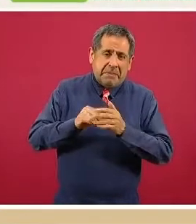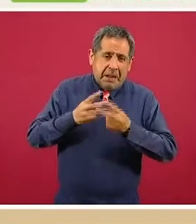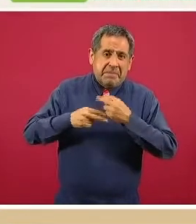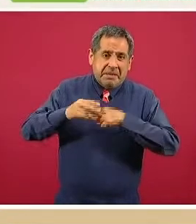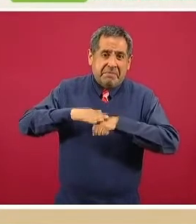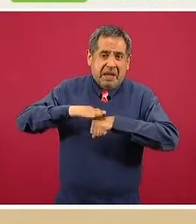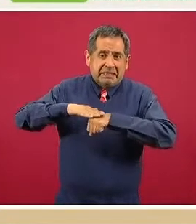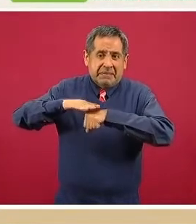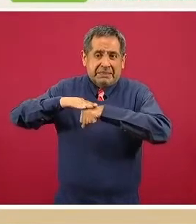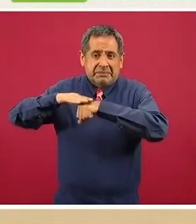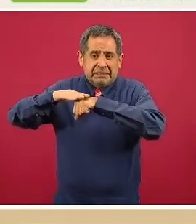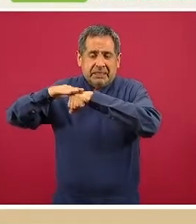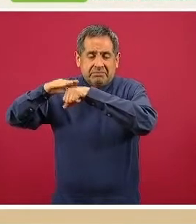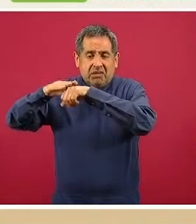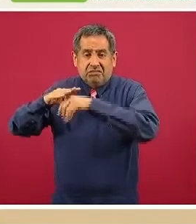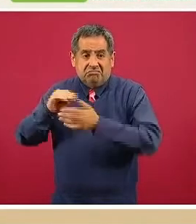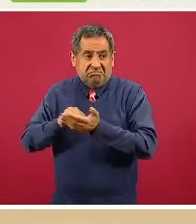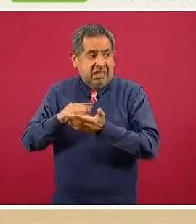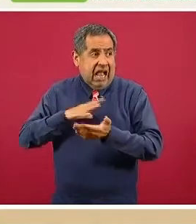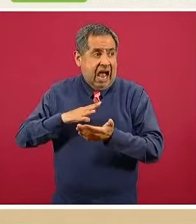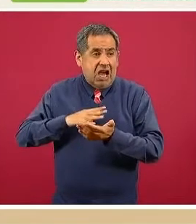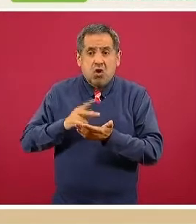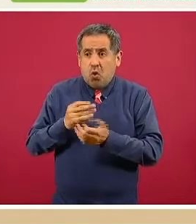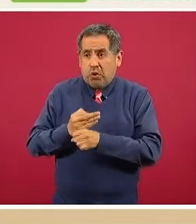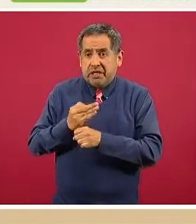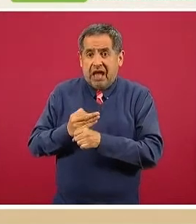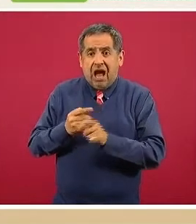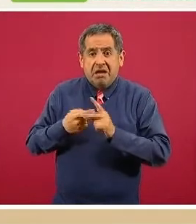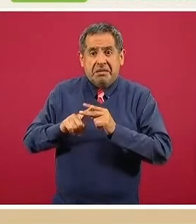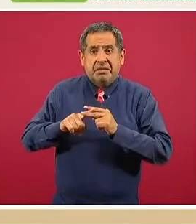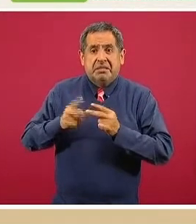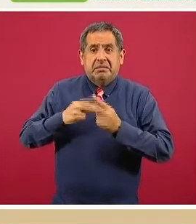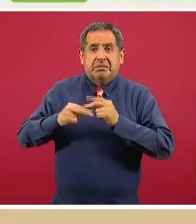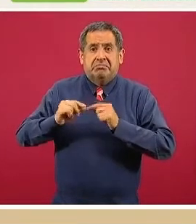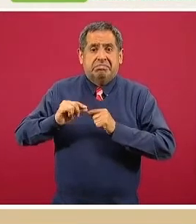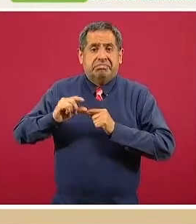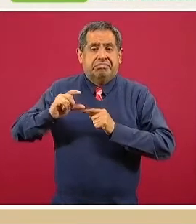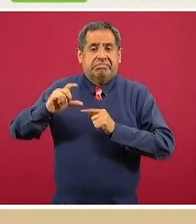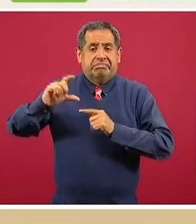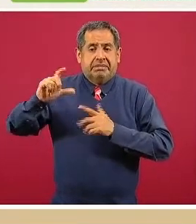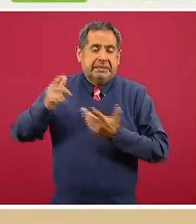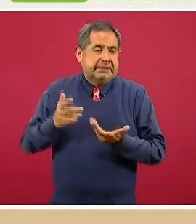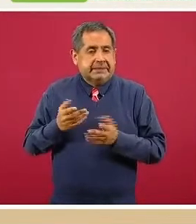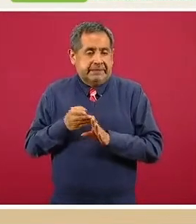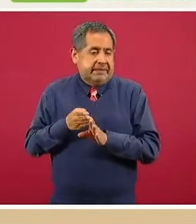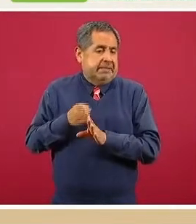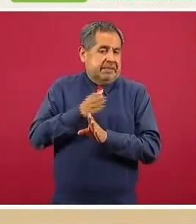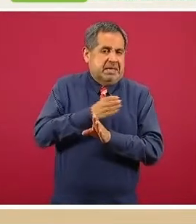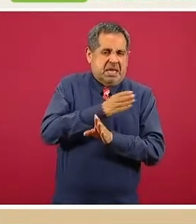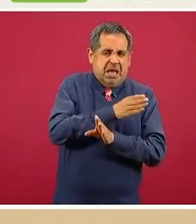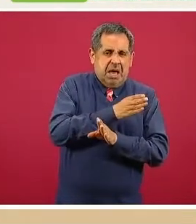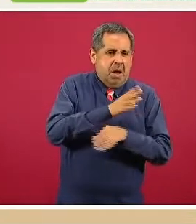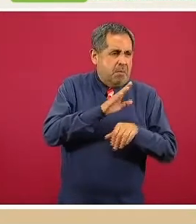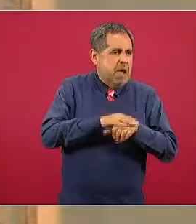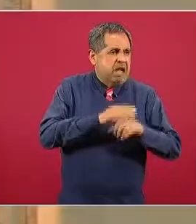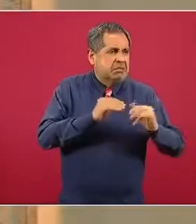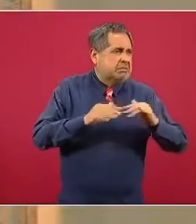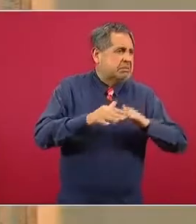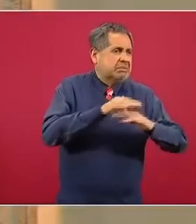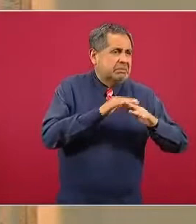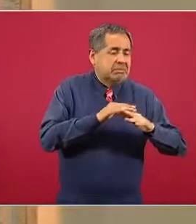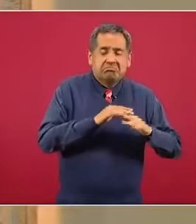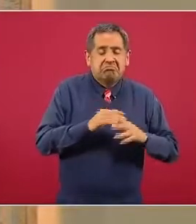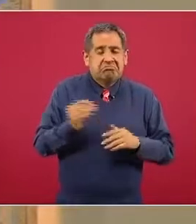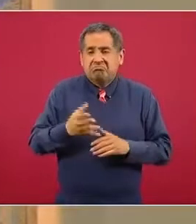ascendente, que lógicamente en función del comportamiento previo y ocurrido en las semanas con mayor circulación a